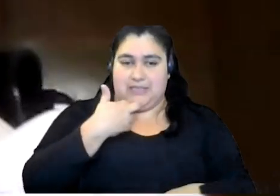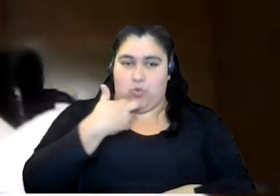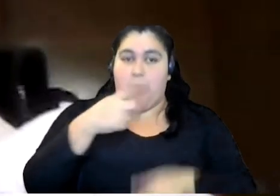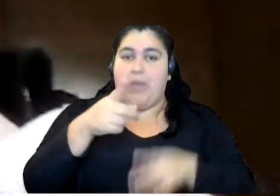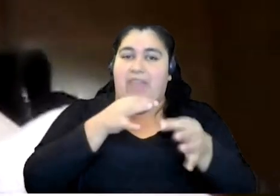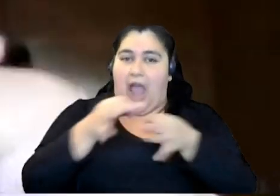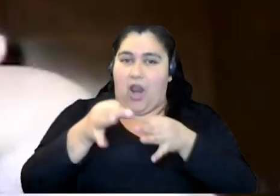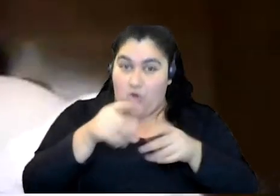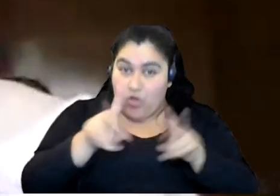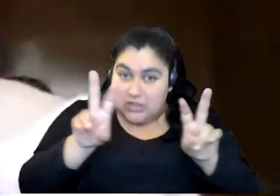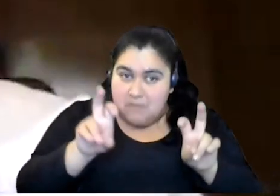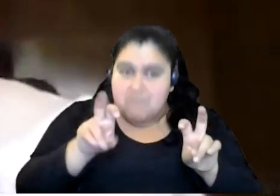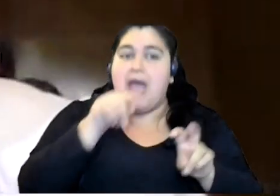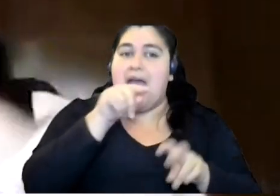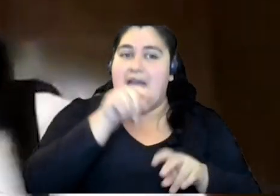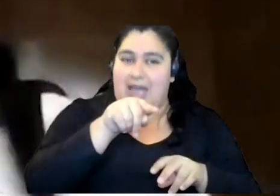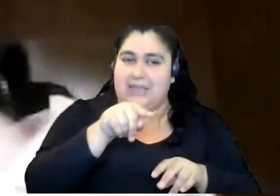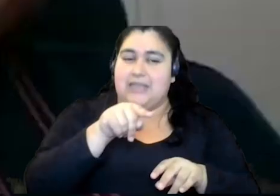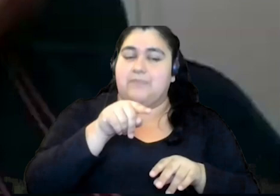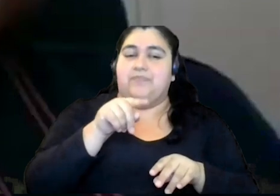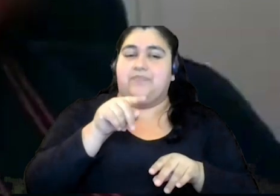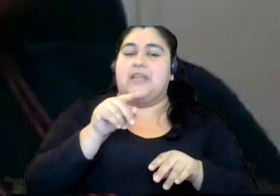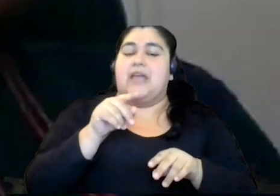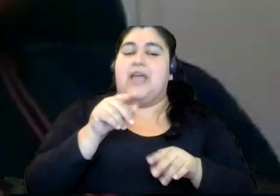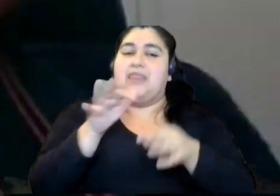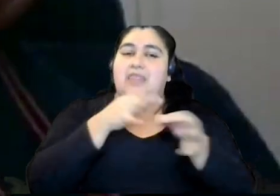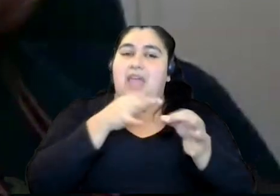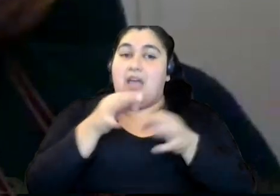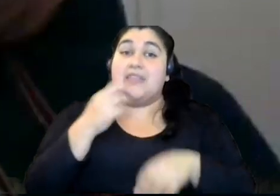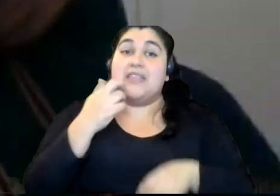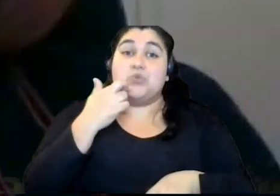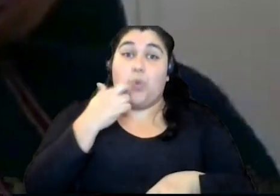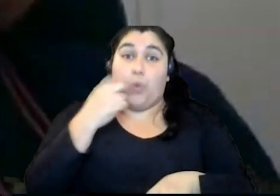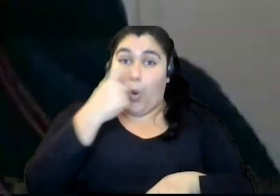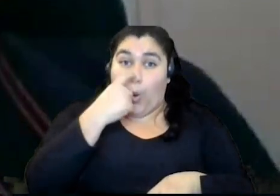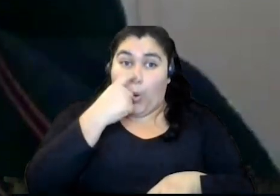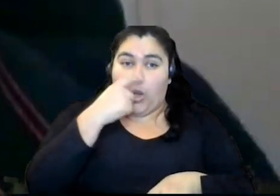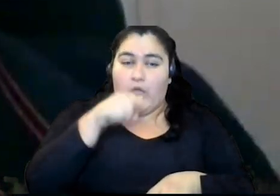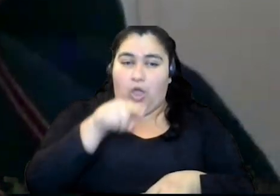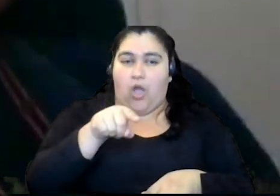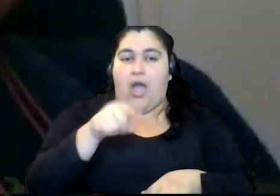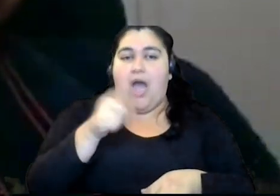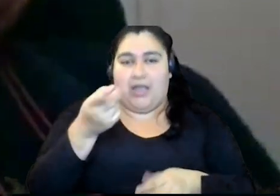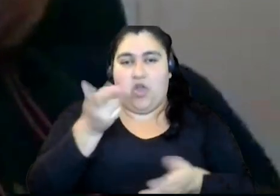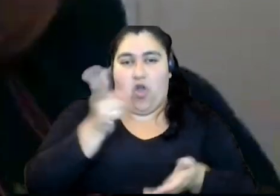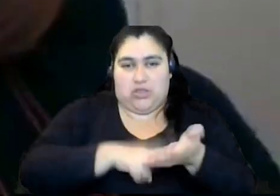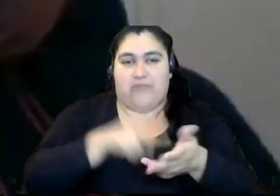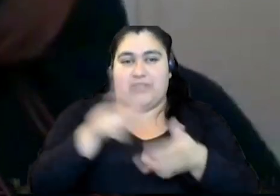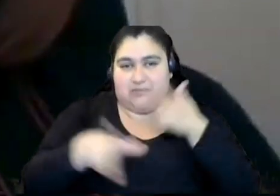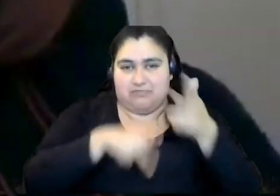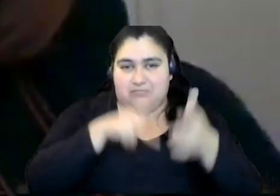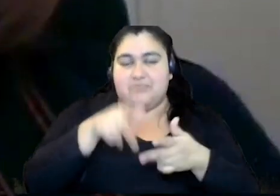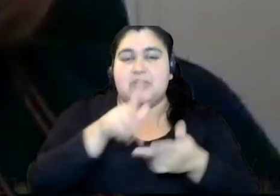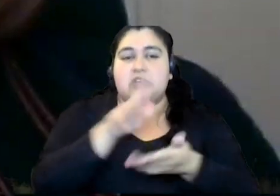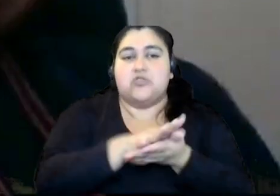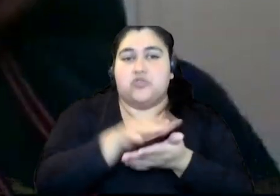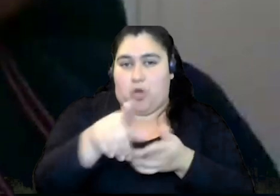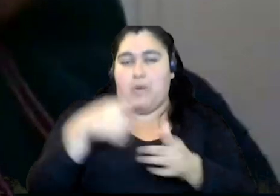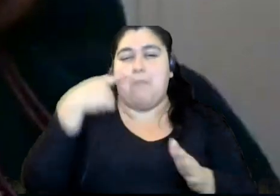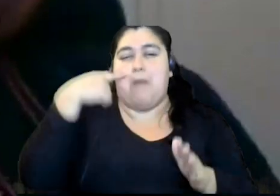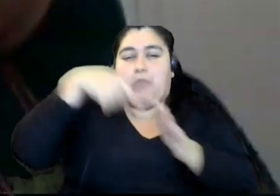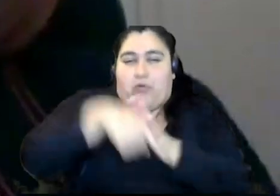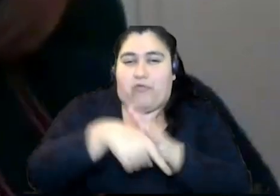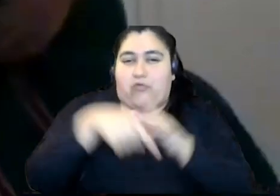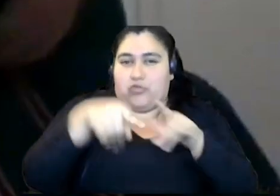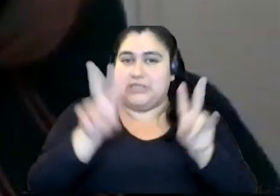19. Diálogos. 19, El 19. 19. 19 de junio, ahí vuelvo a tratar las novedades, ahí voy a ampliar un poquito este